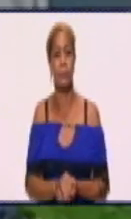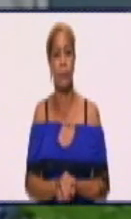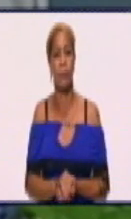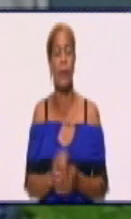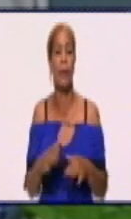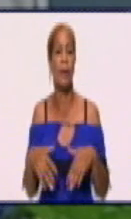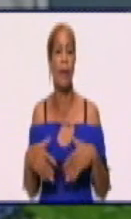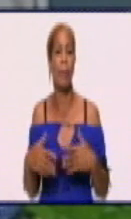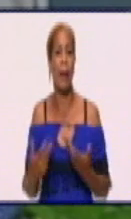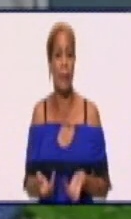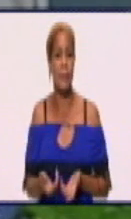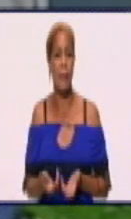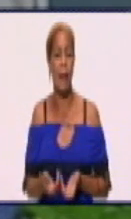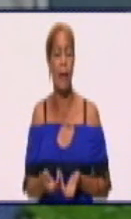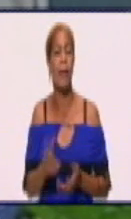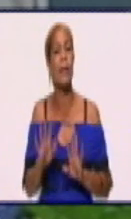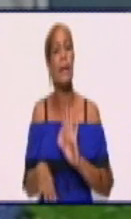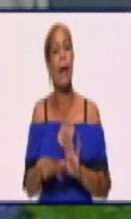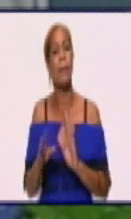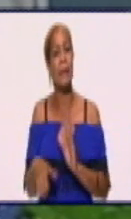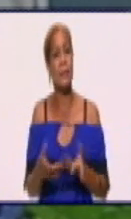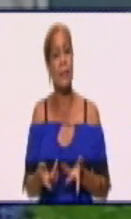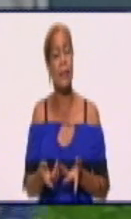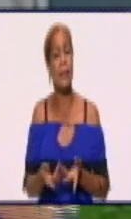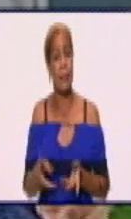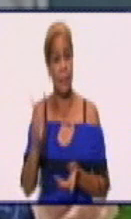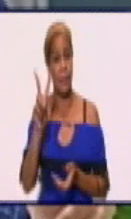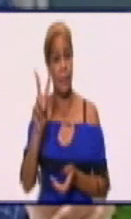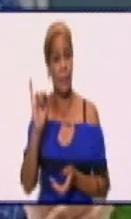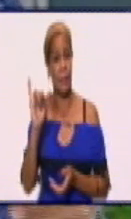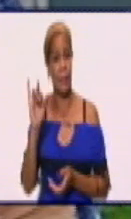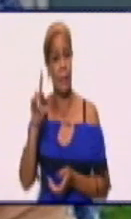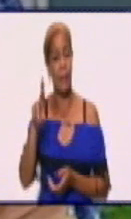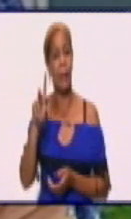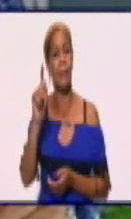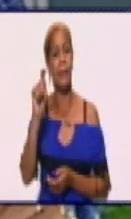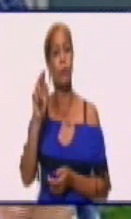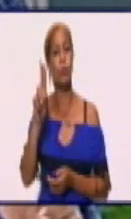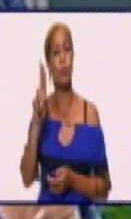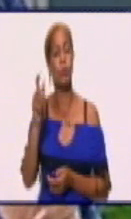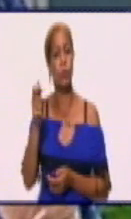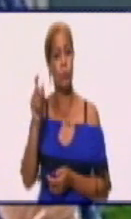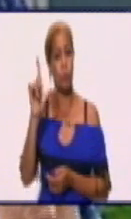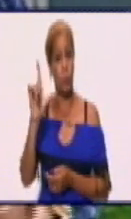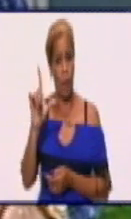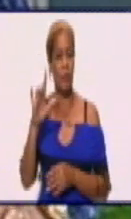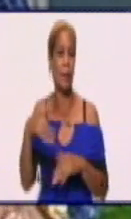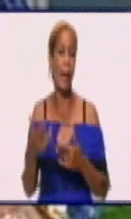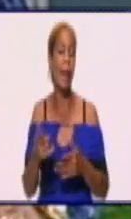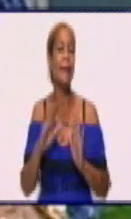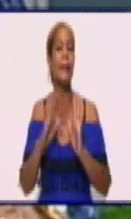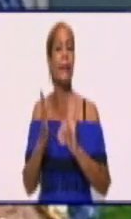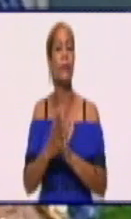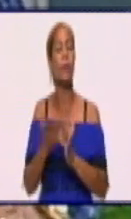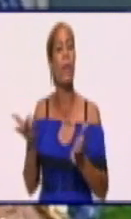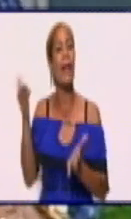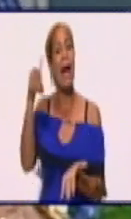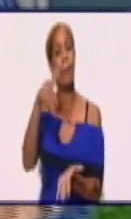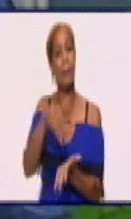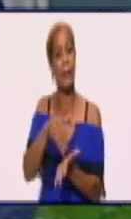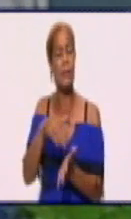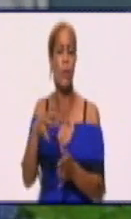sucede es que quizás sea virtual bandec ha venido a tener mayor uso o mayor impacto a partir de las medidas